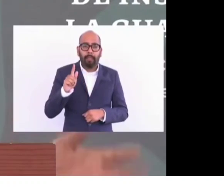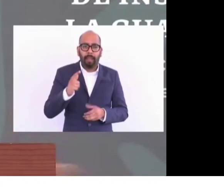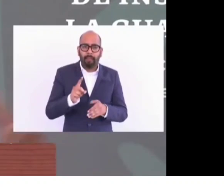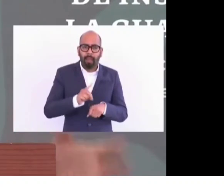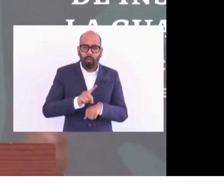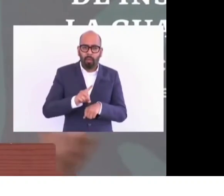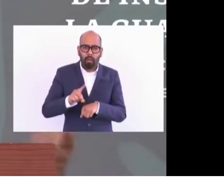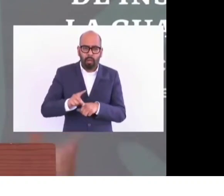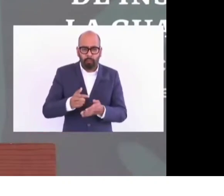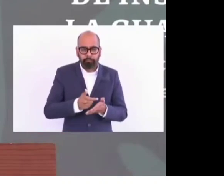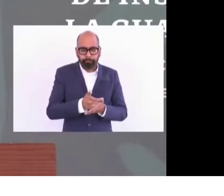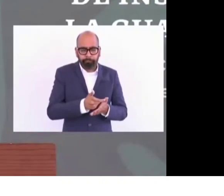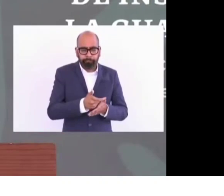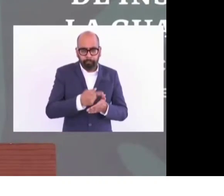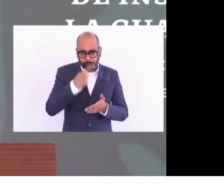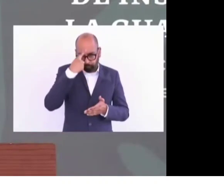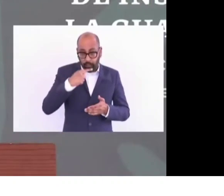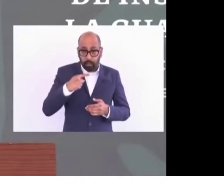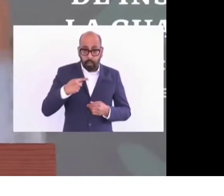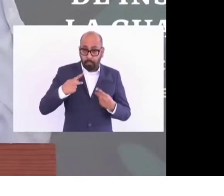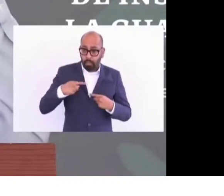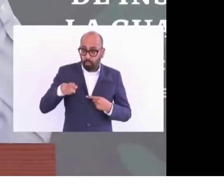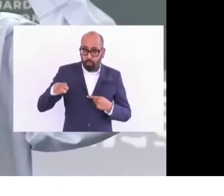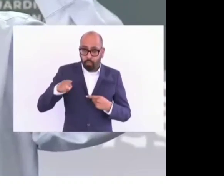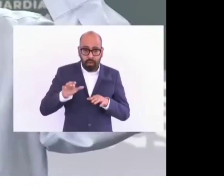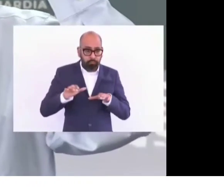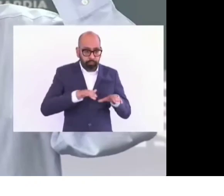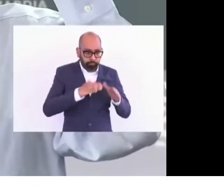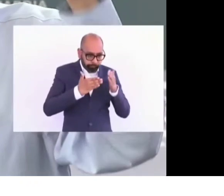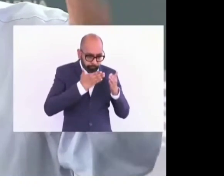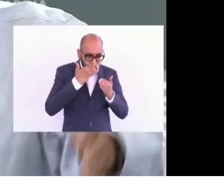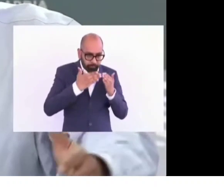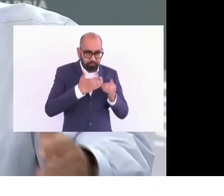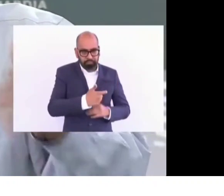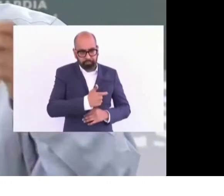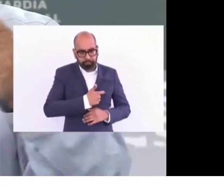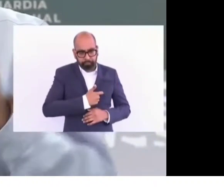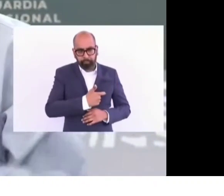Para que trabajen como aprendices en